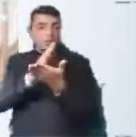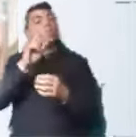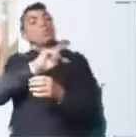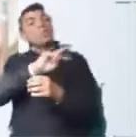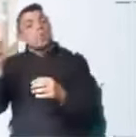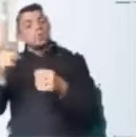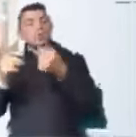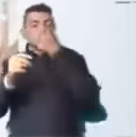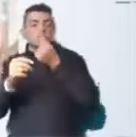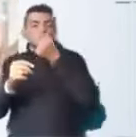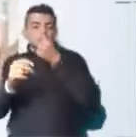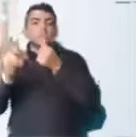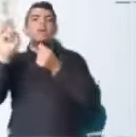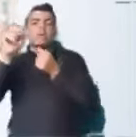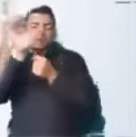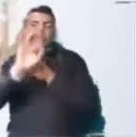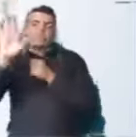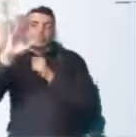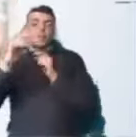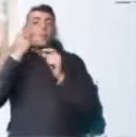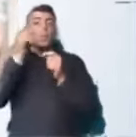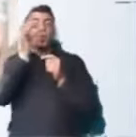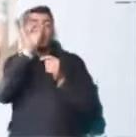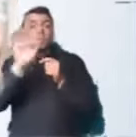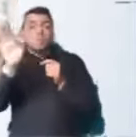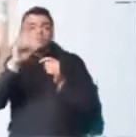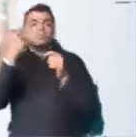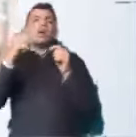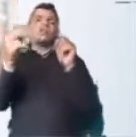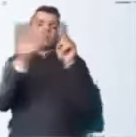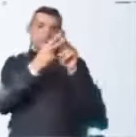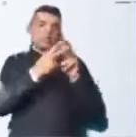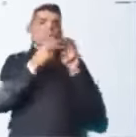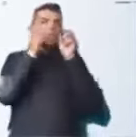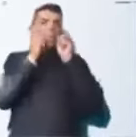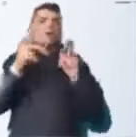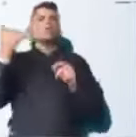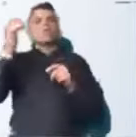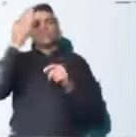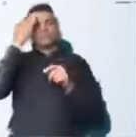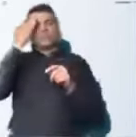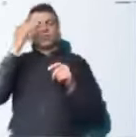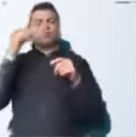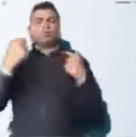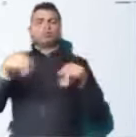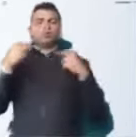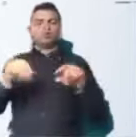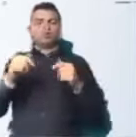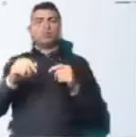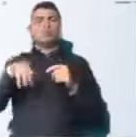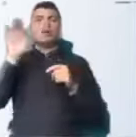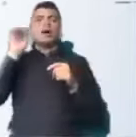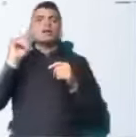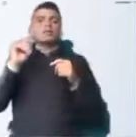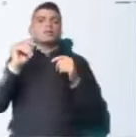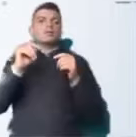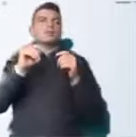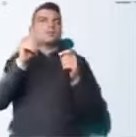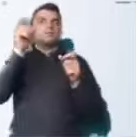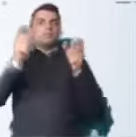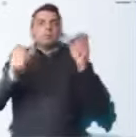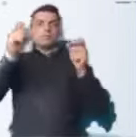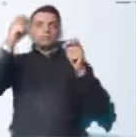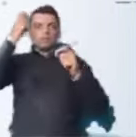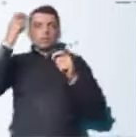son viejos conocidos por los profesionales de la salud, son microorganismos que han vivido con nosotros hace mucho